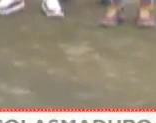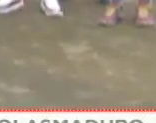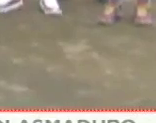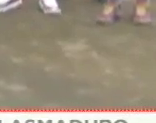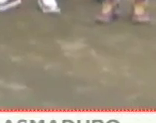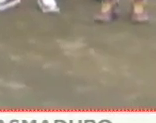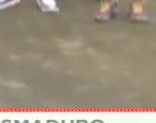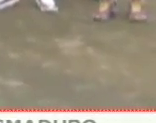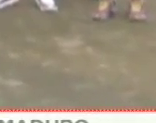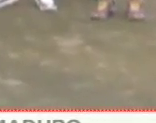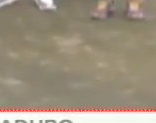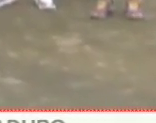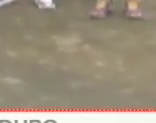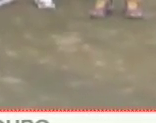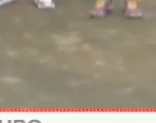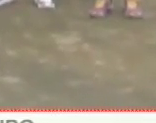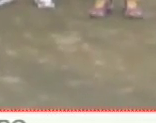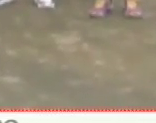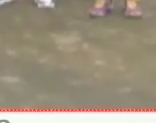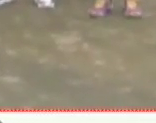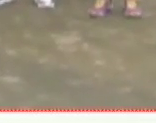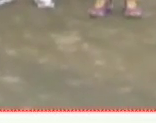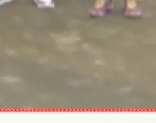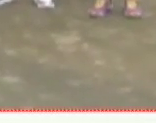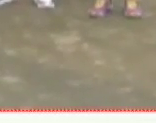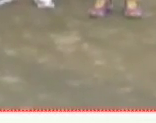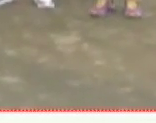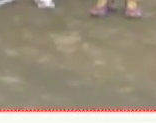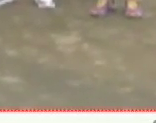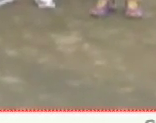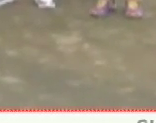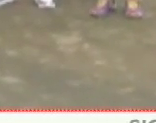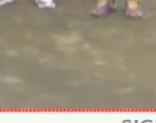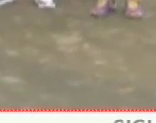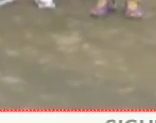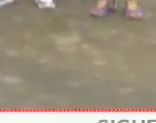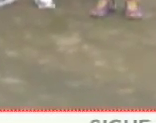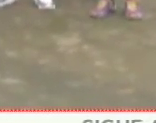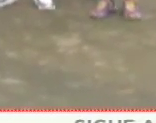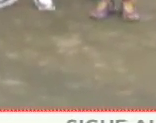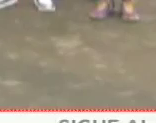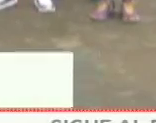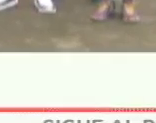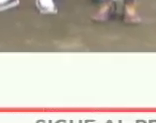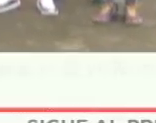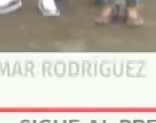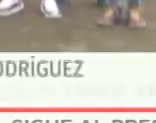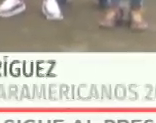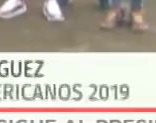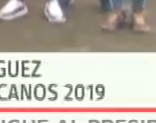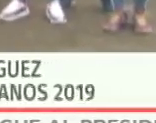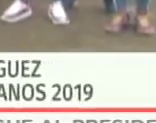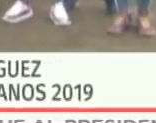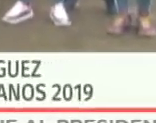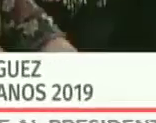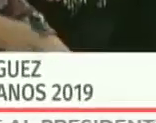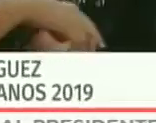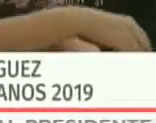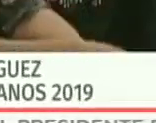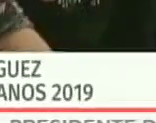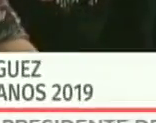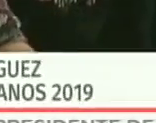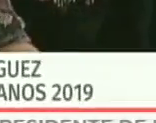peruana. Gracias por todo el apoyo, presidente. Gracias al ministro de la Juventud y el Deporte, Pedro Infante. Adelante,